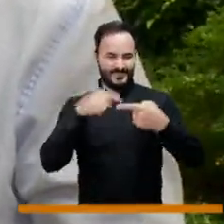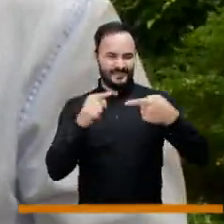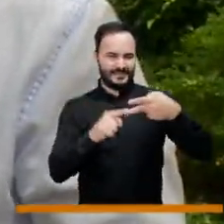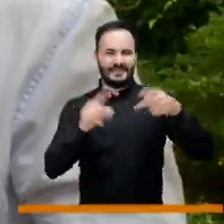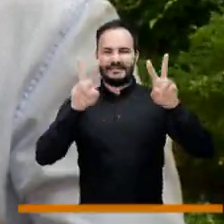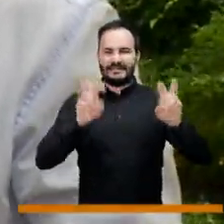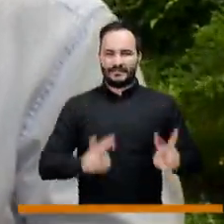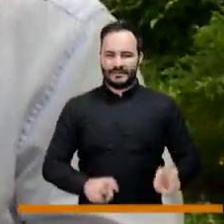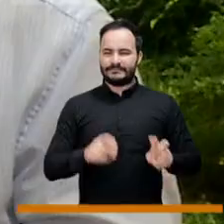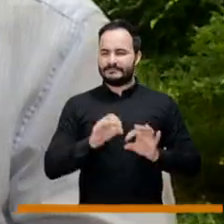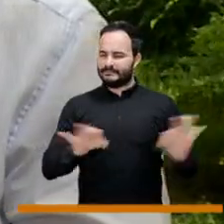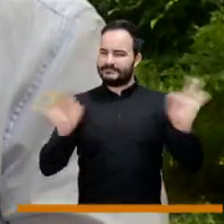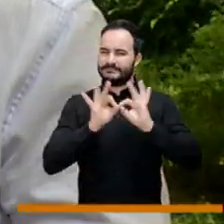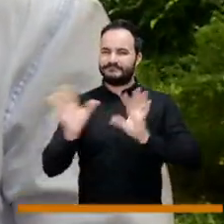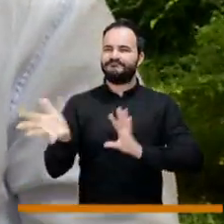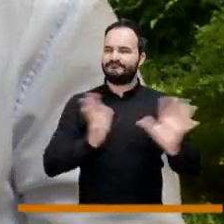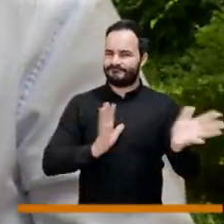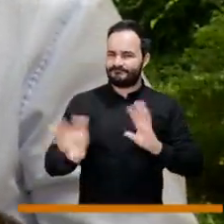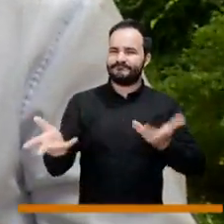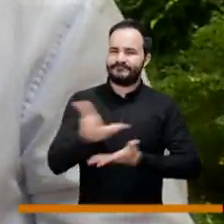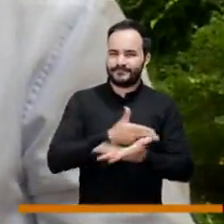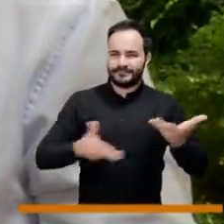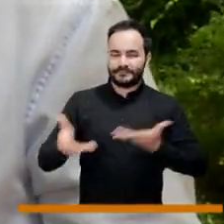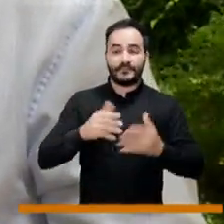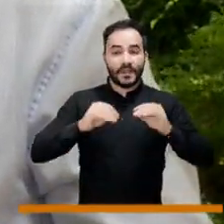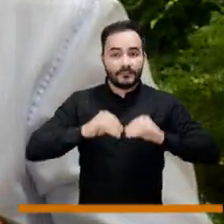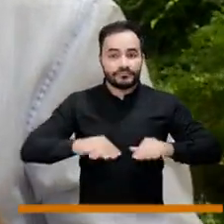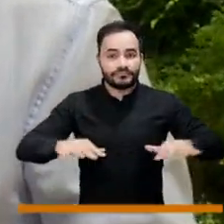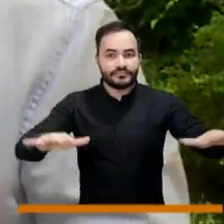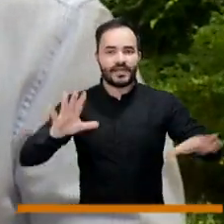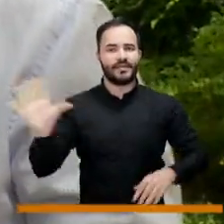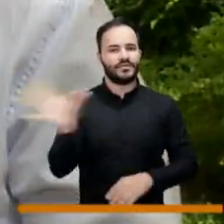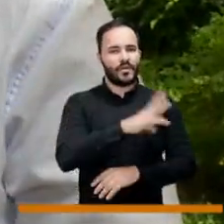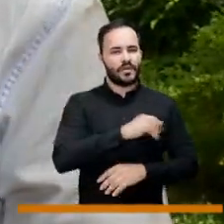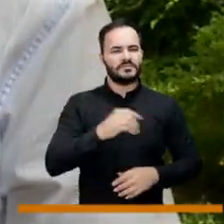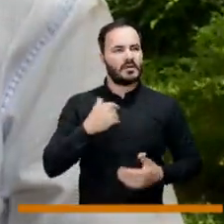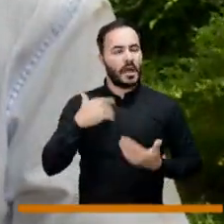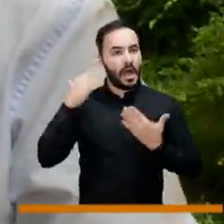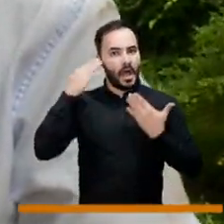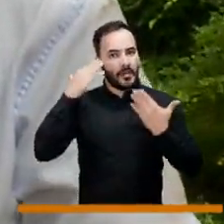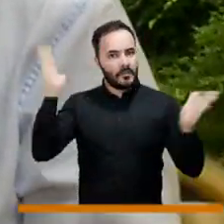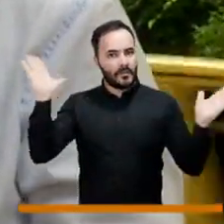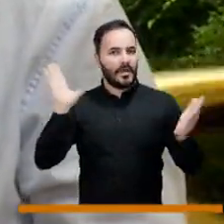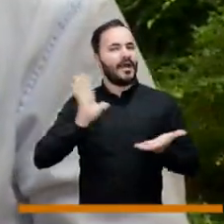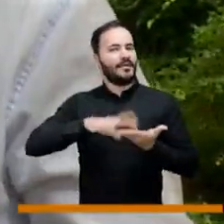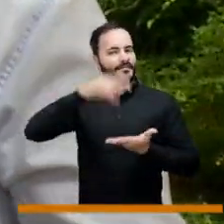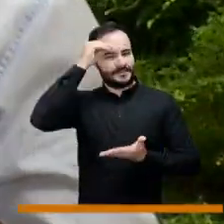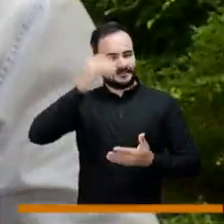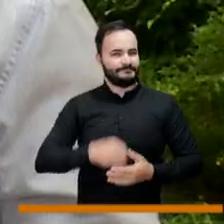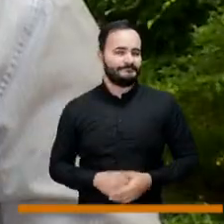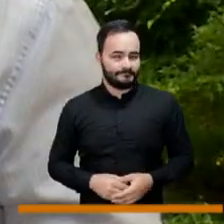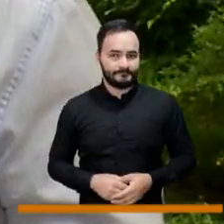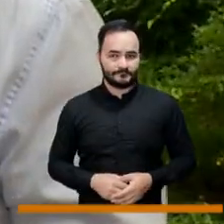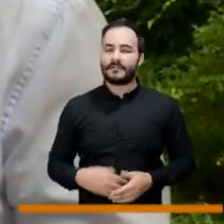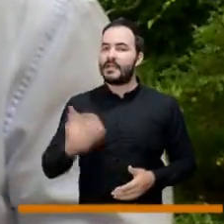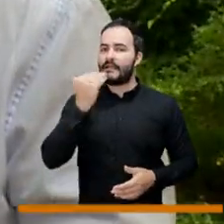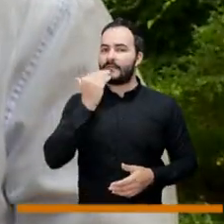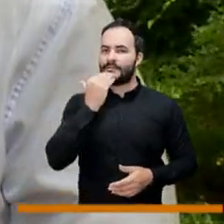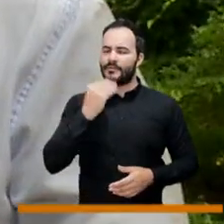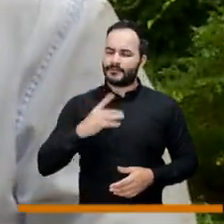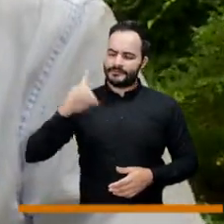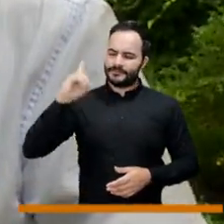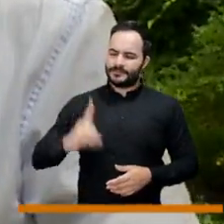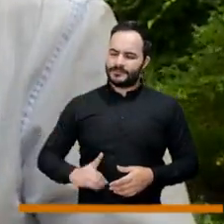que es un mensaje importante para que la ciudadanía de pronto conozca qué puede pasar cuando se toma una mala